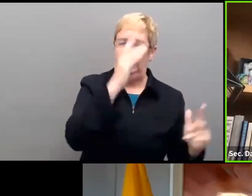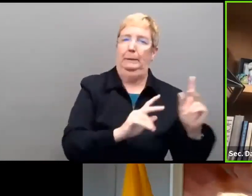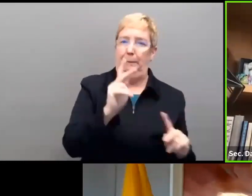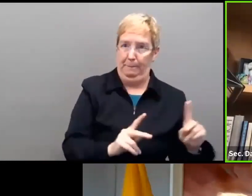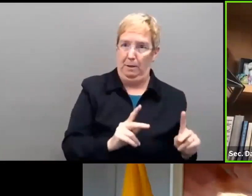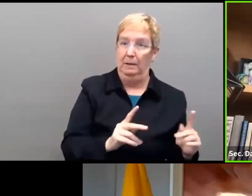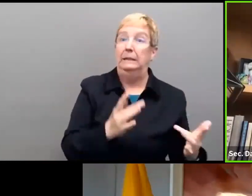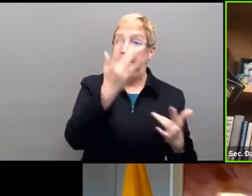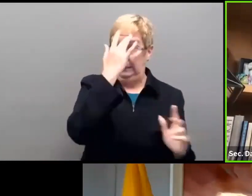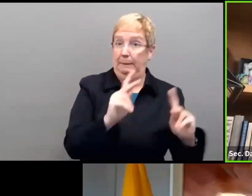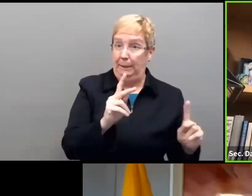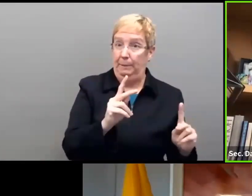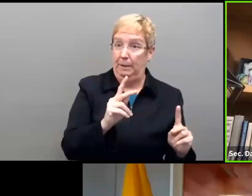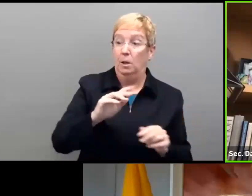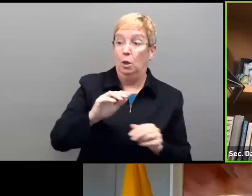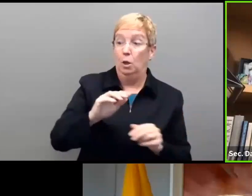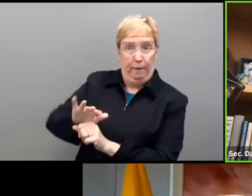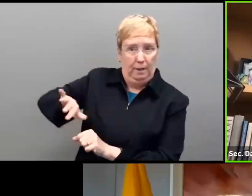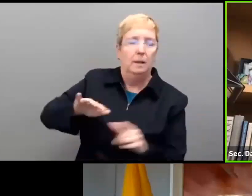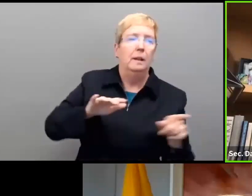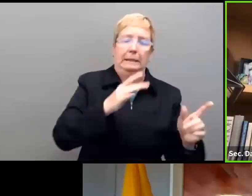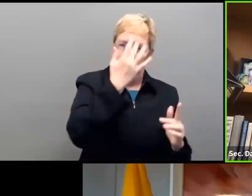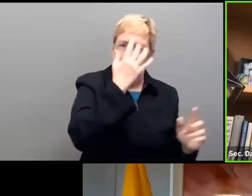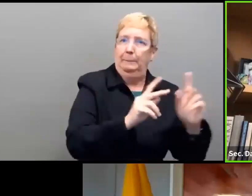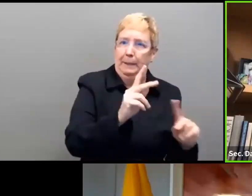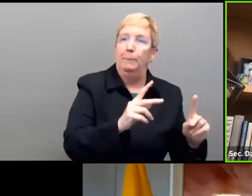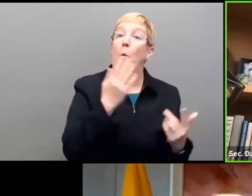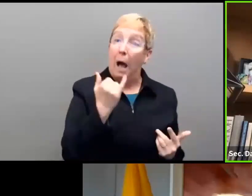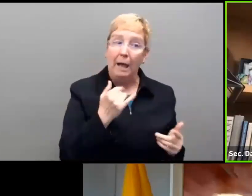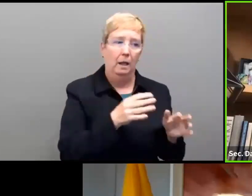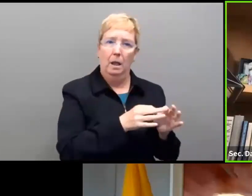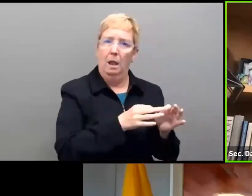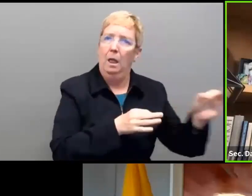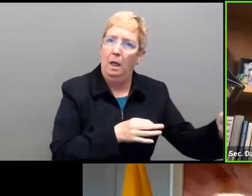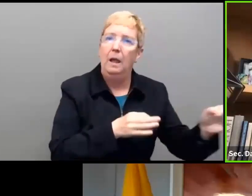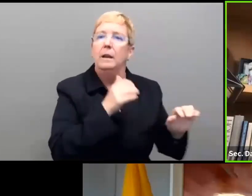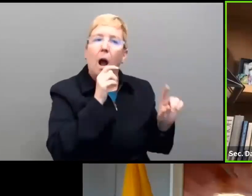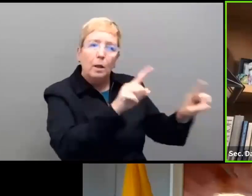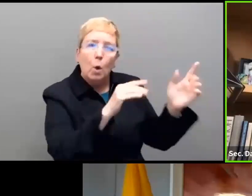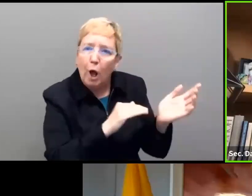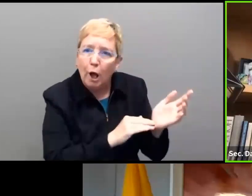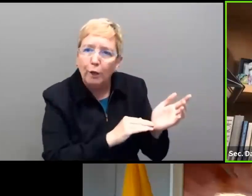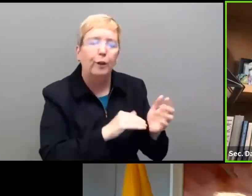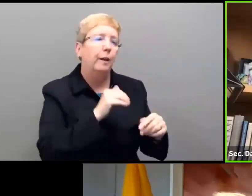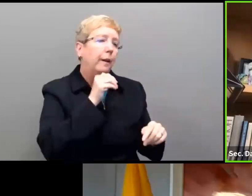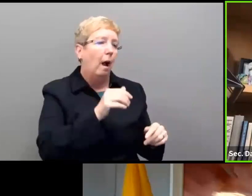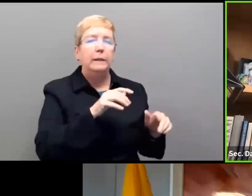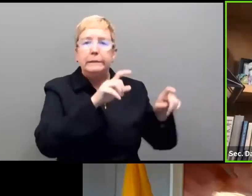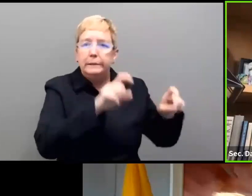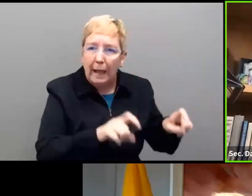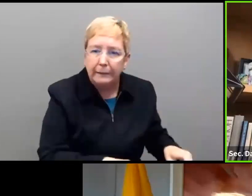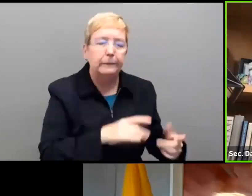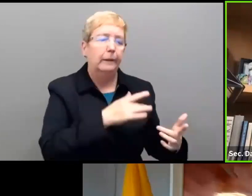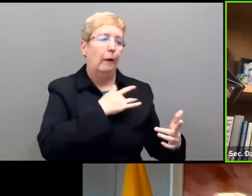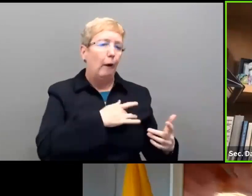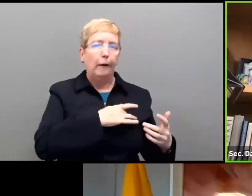siguen llenos de pacientes no de COVID, pero hay personas muy enfermas también por haber